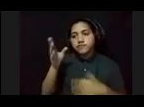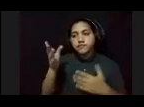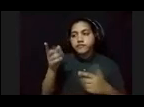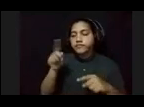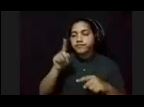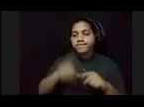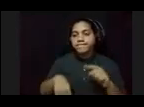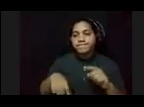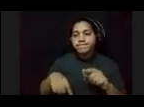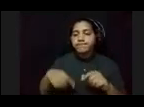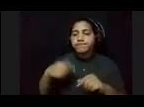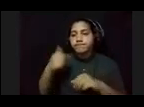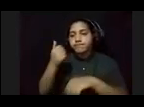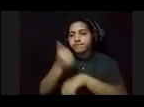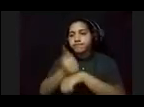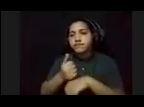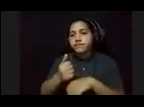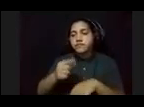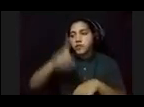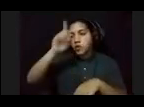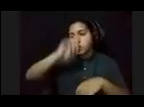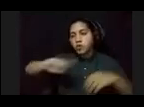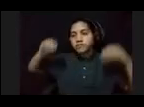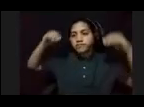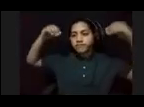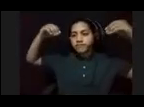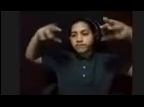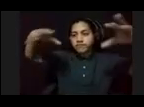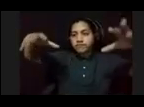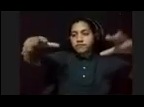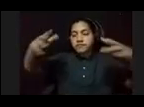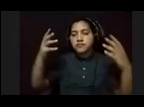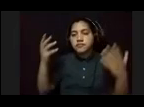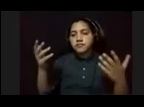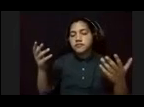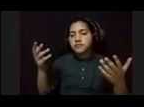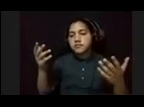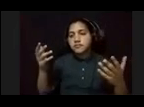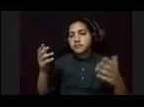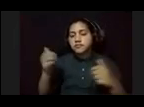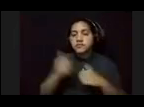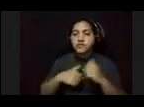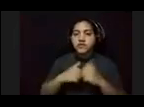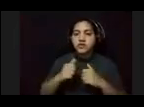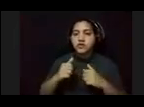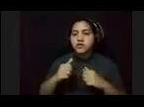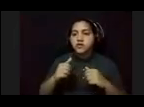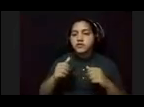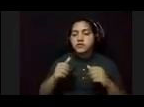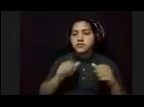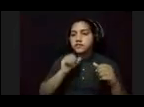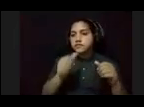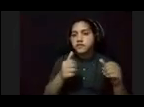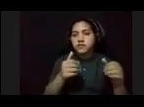un sistema de alumbrado, ya que el edificio pues se hallaba fuera de la vía pública, ¿verdad? Es